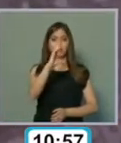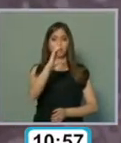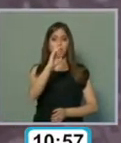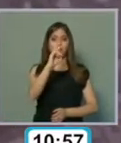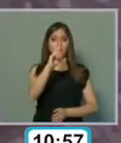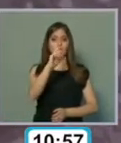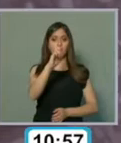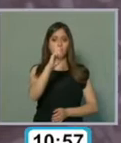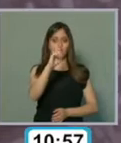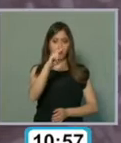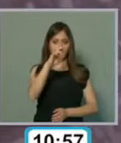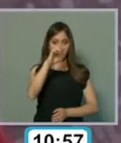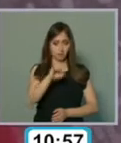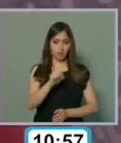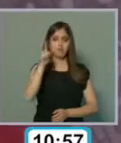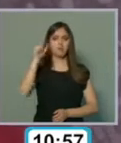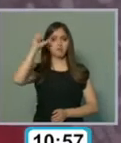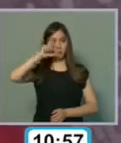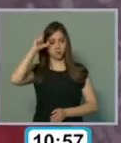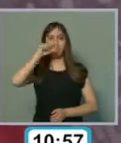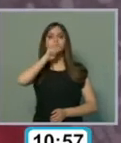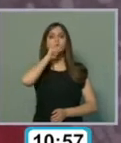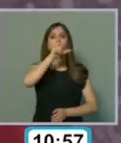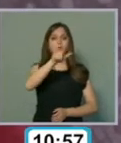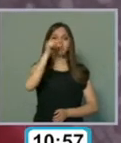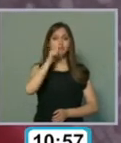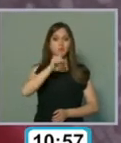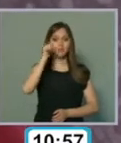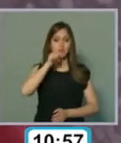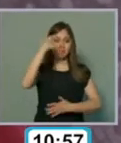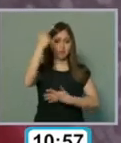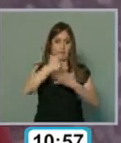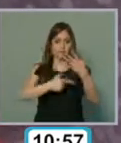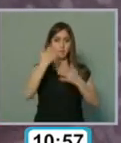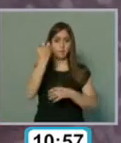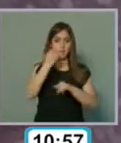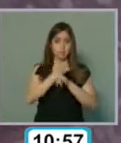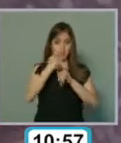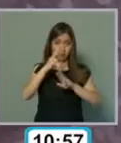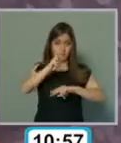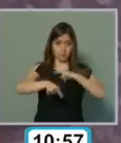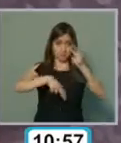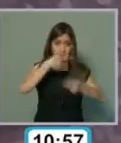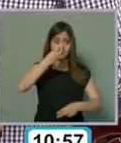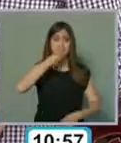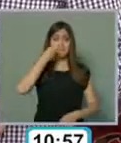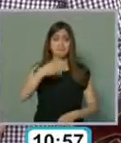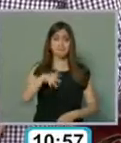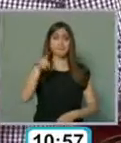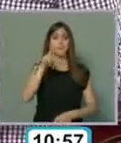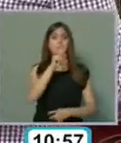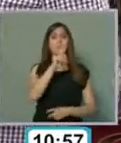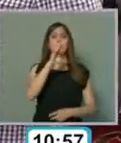@Corleones el conjunto, Instagram y Twitter, @de Corleones. Ahí pueden encontrar toda la información e ir a vernos porque va a estar bien buena. De Corleones promete